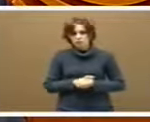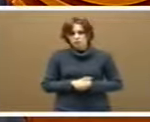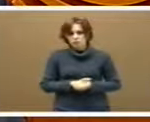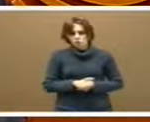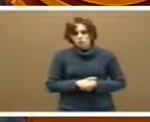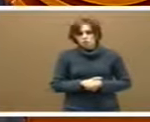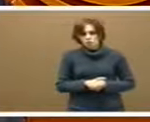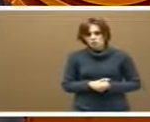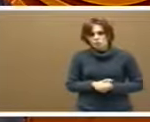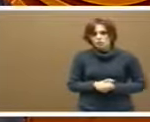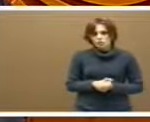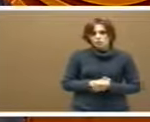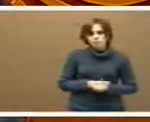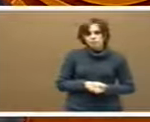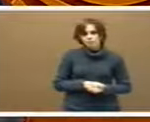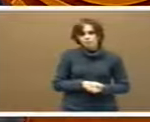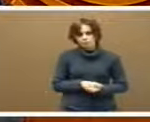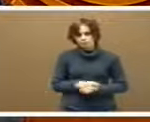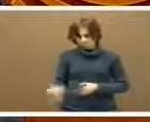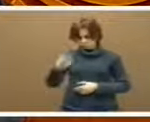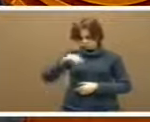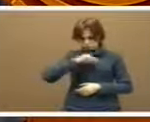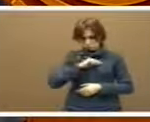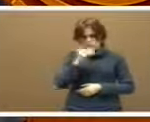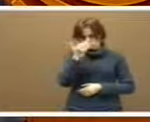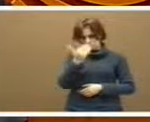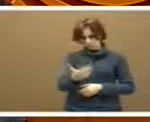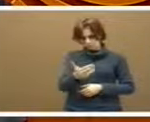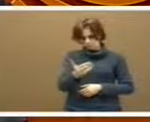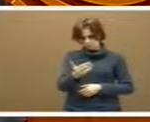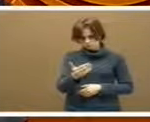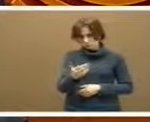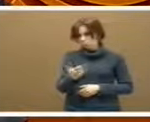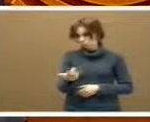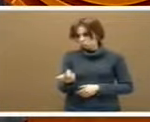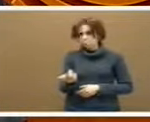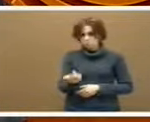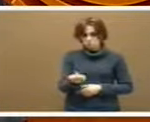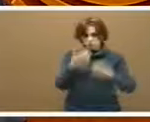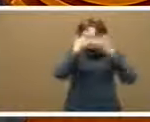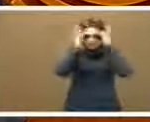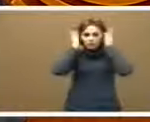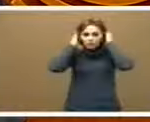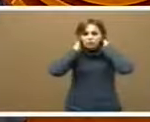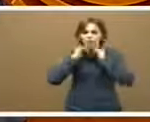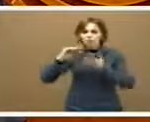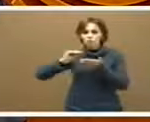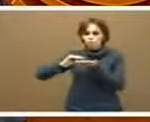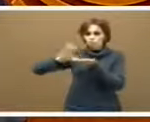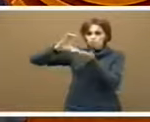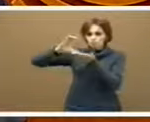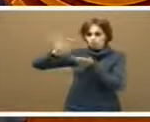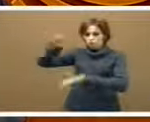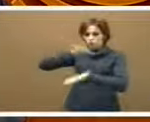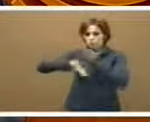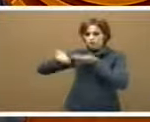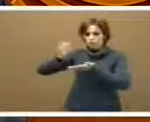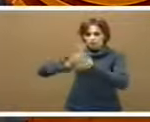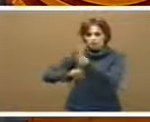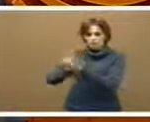dispuestos a que, en vías a que se incremente el dinero que hay para la cooperación o desarrollo, que creemos que es